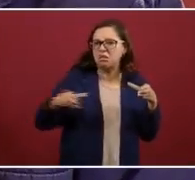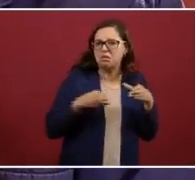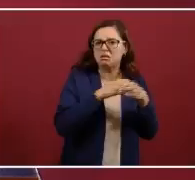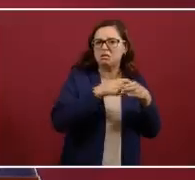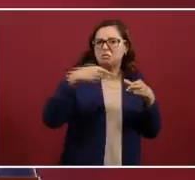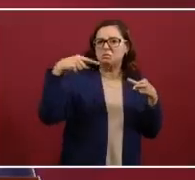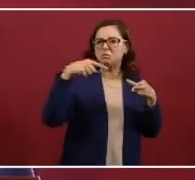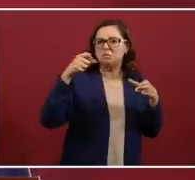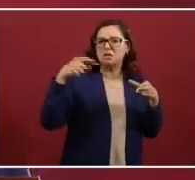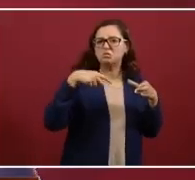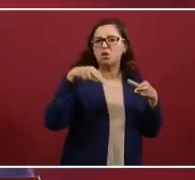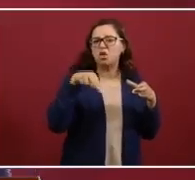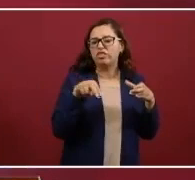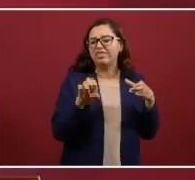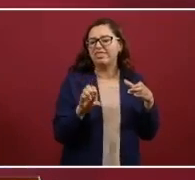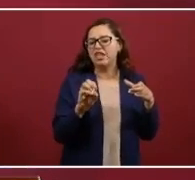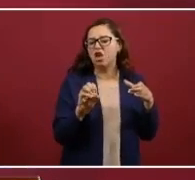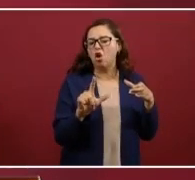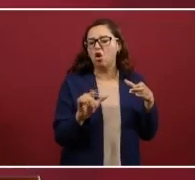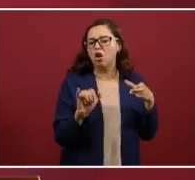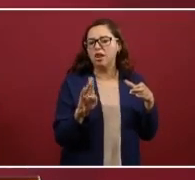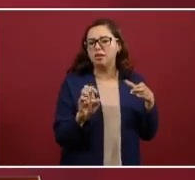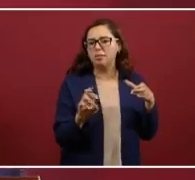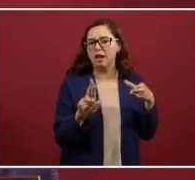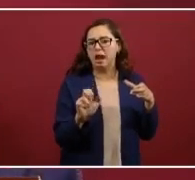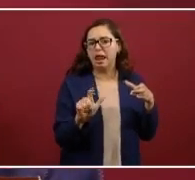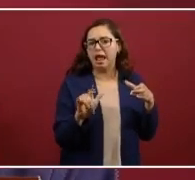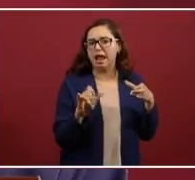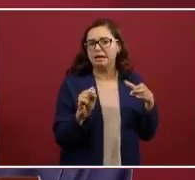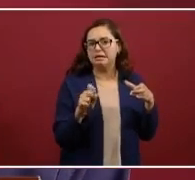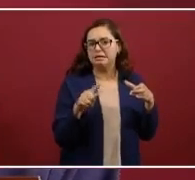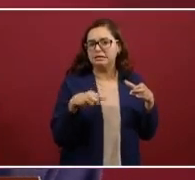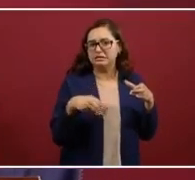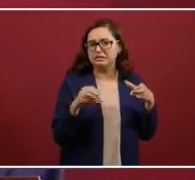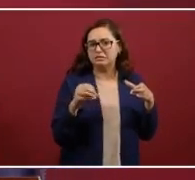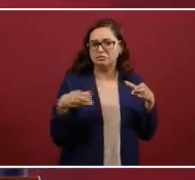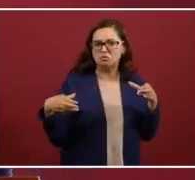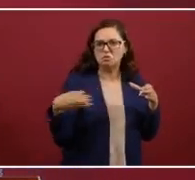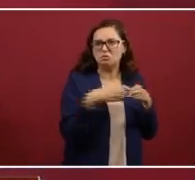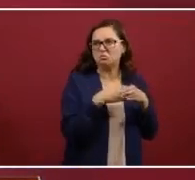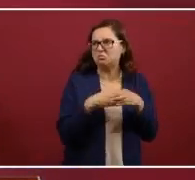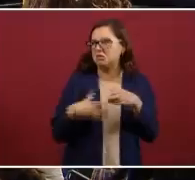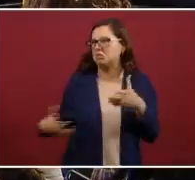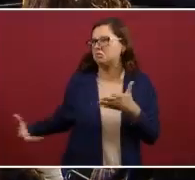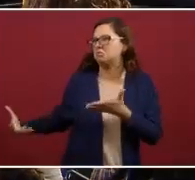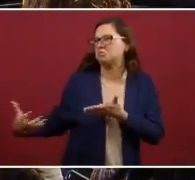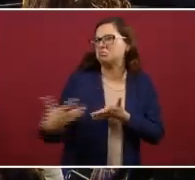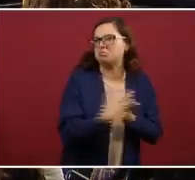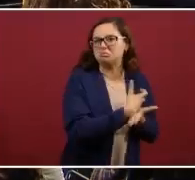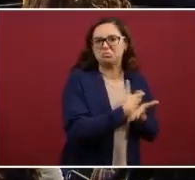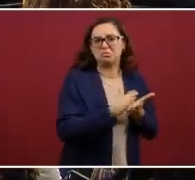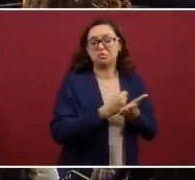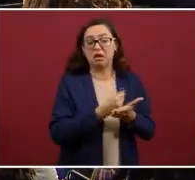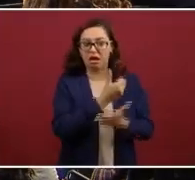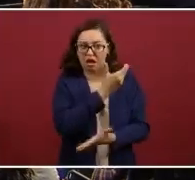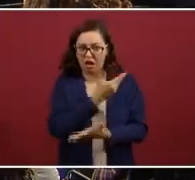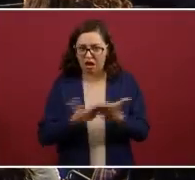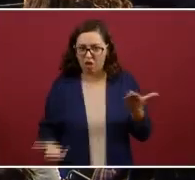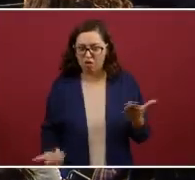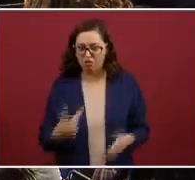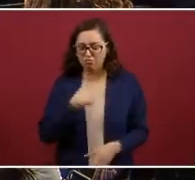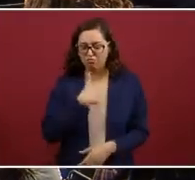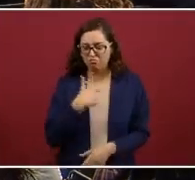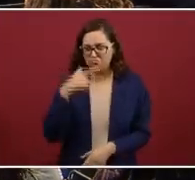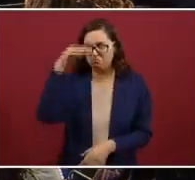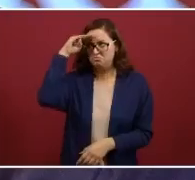neoliberalismo. Es pues esta visión la que a mi juicio debe orientar la política ambiental del país y